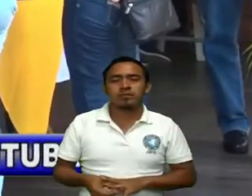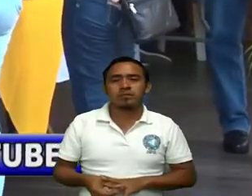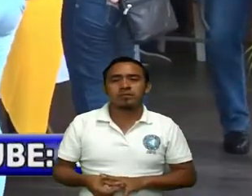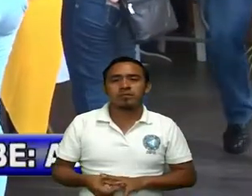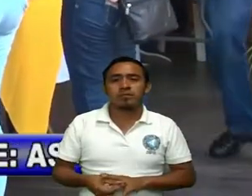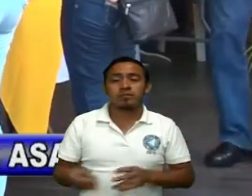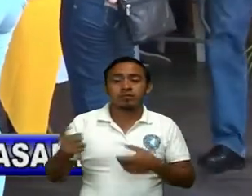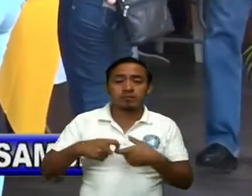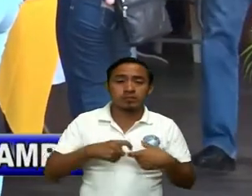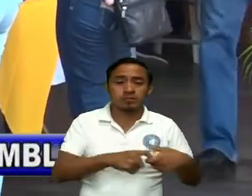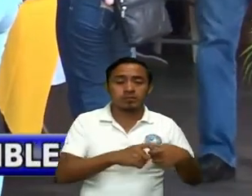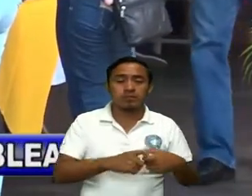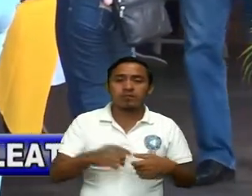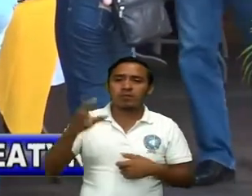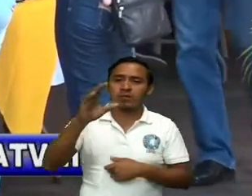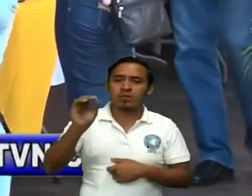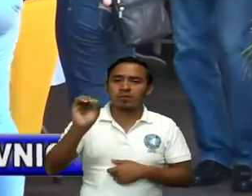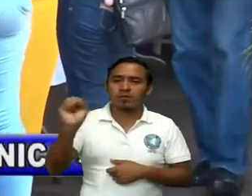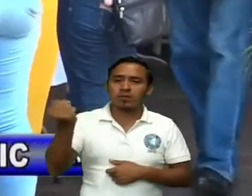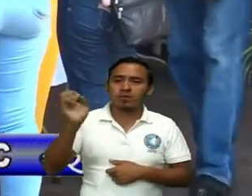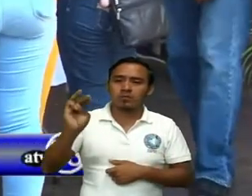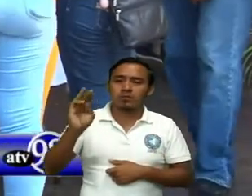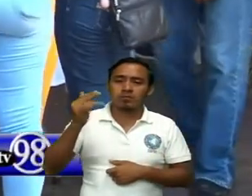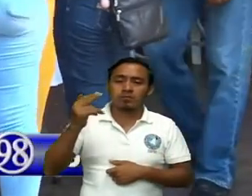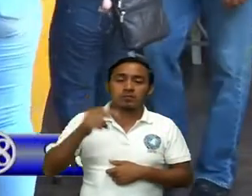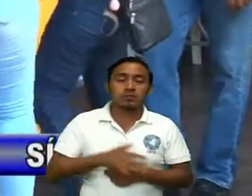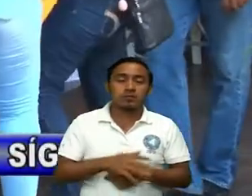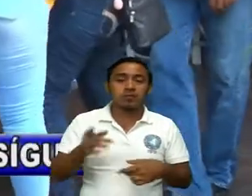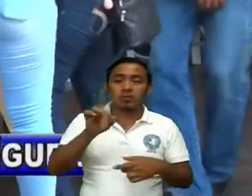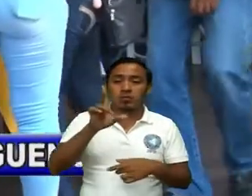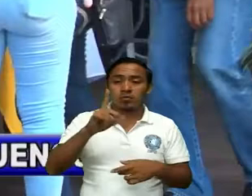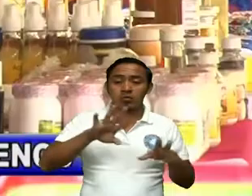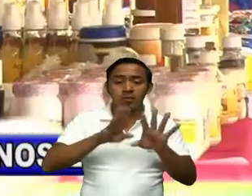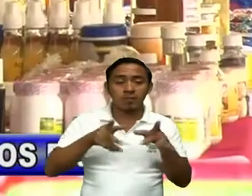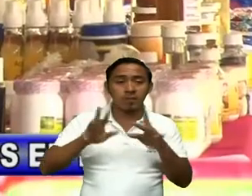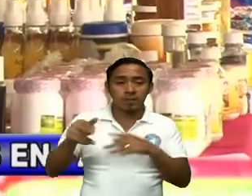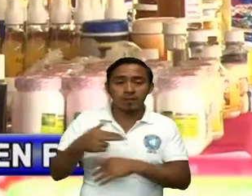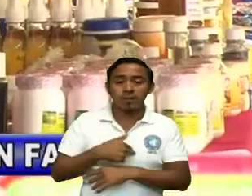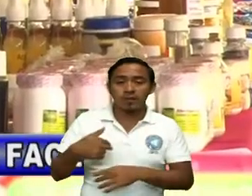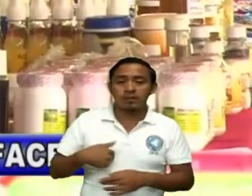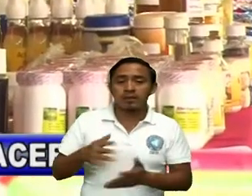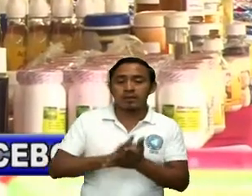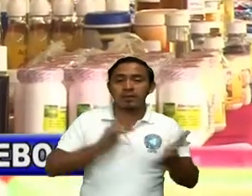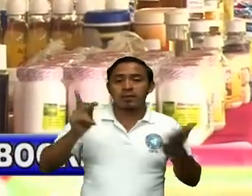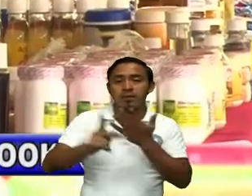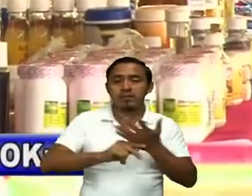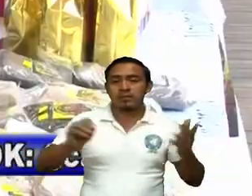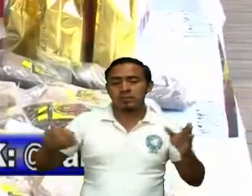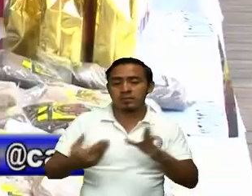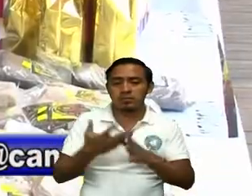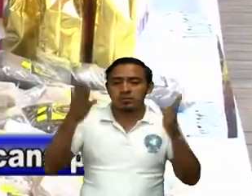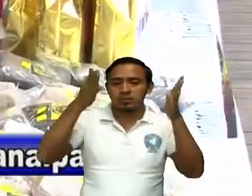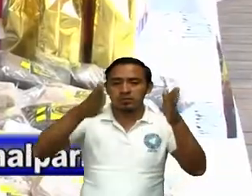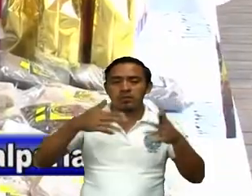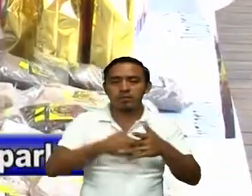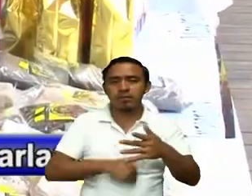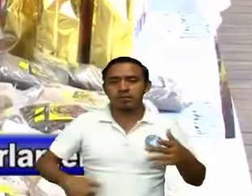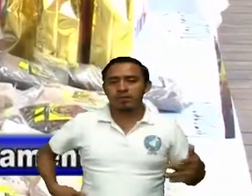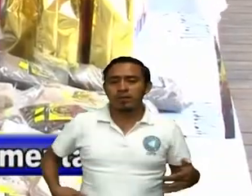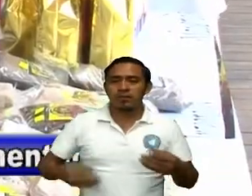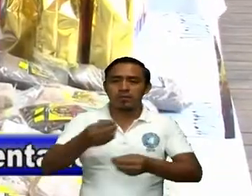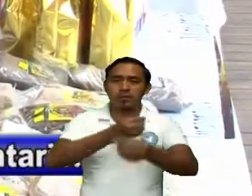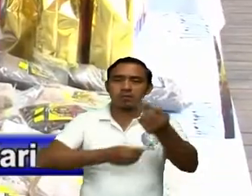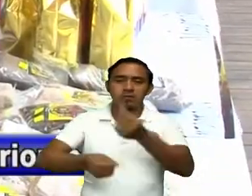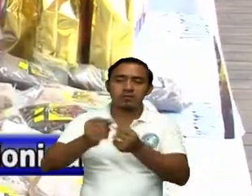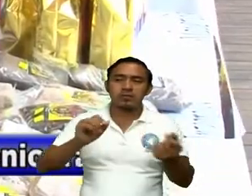La cooperativa Cosmech está compuesta por 12 mujeres, quienes forman parte de un programa de atención integral que desarrolla el Ministerio de la